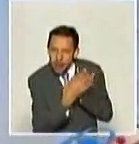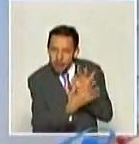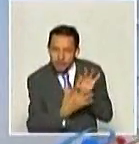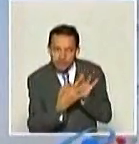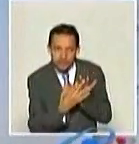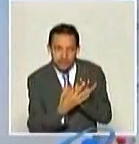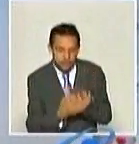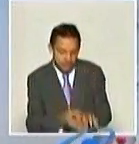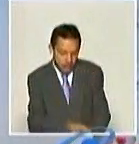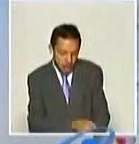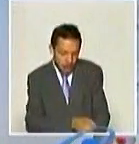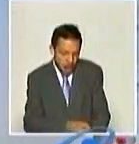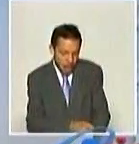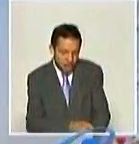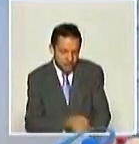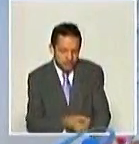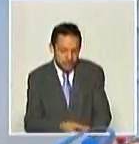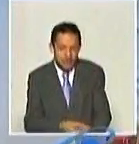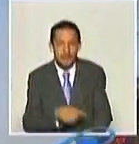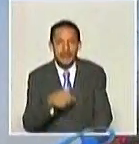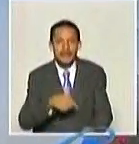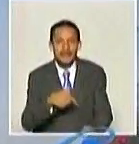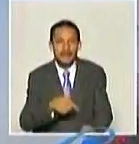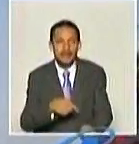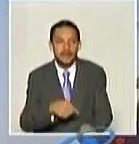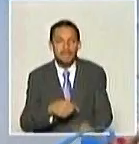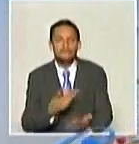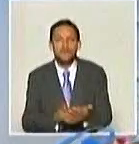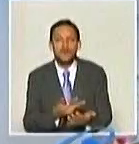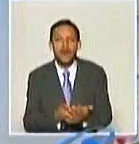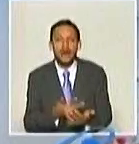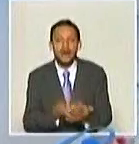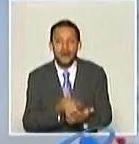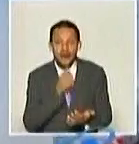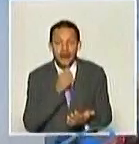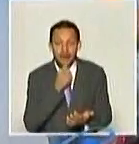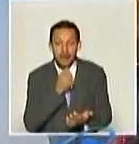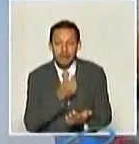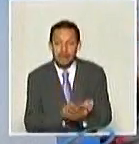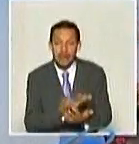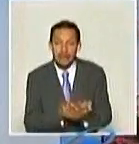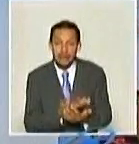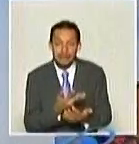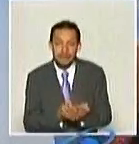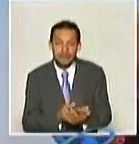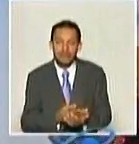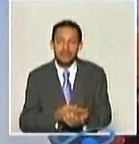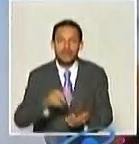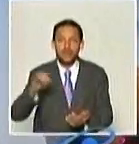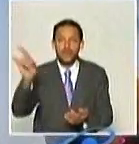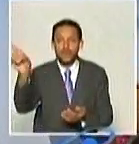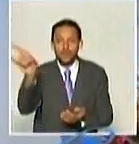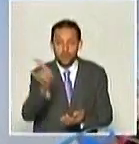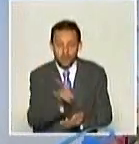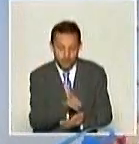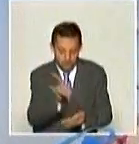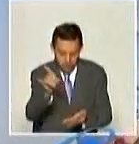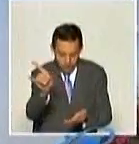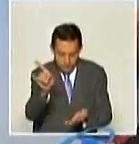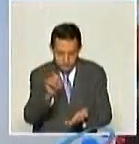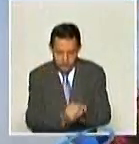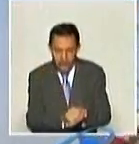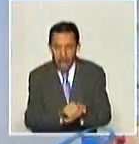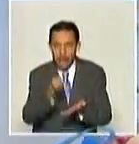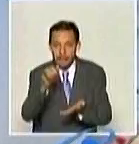estar remojada para que el ozono remojada con solución salina, para que el ozono tenga mayor efecto germicida a